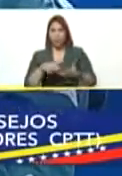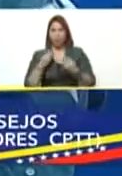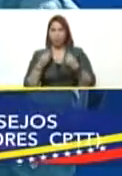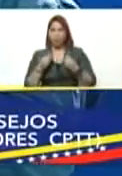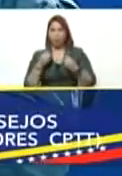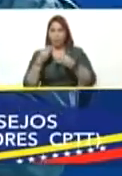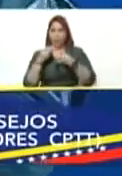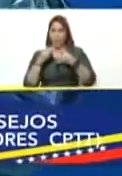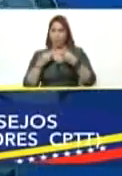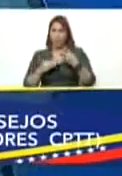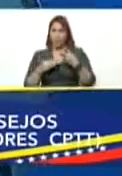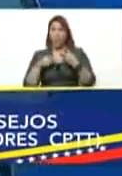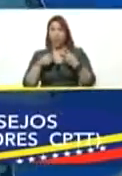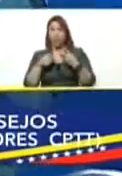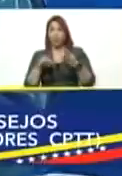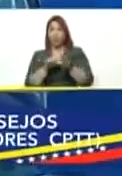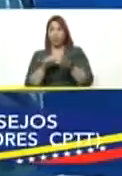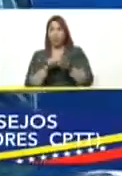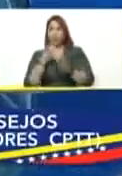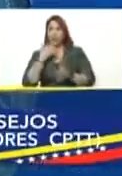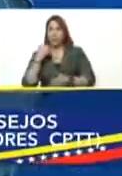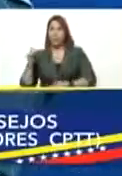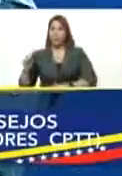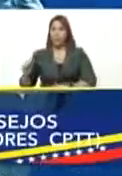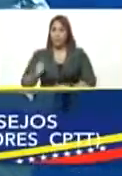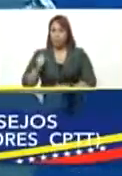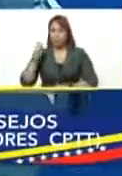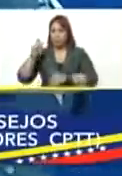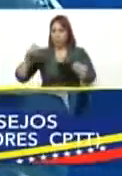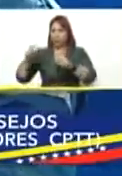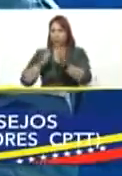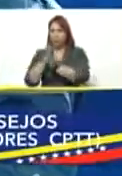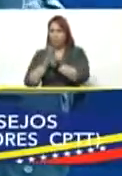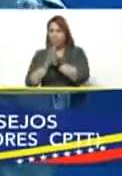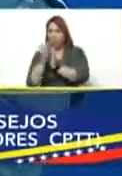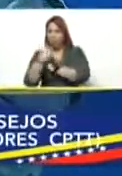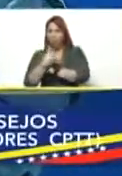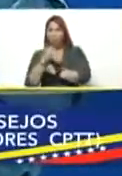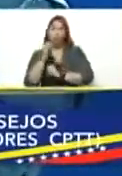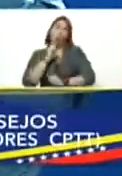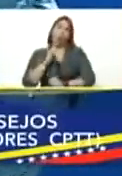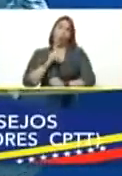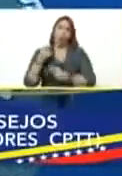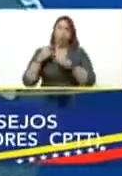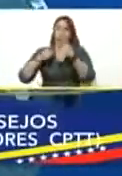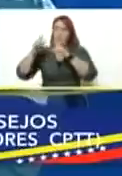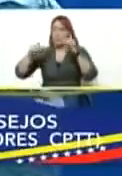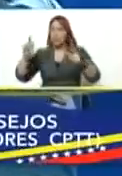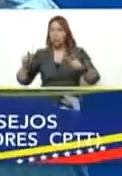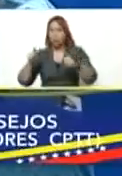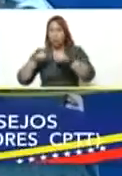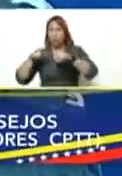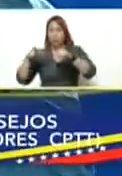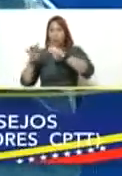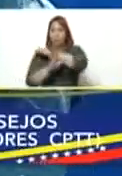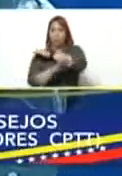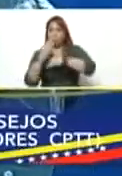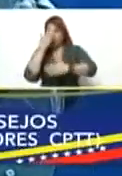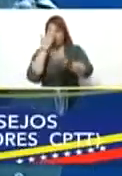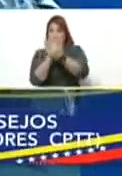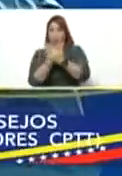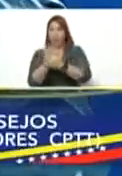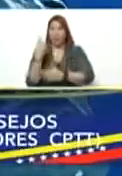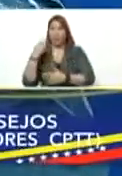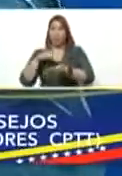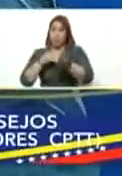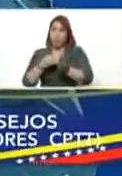¿Por qué? Porque ahí vienen los aprovechadores, los intermediarios, en la zona fronteriza. Sin